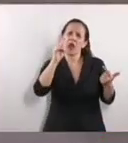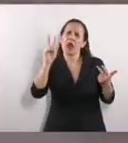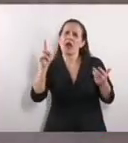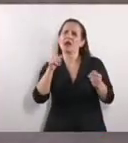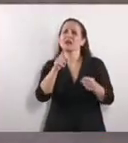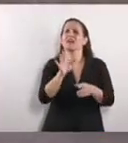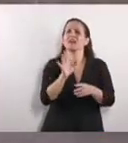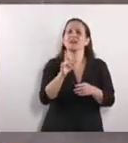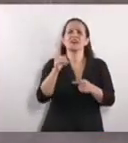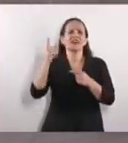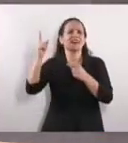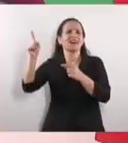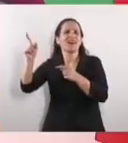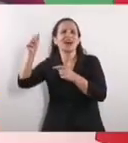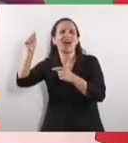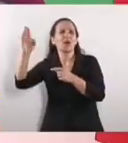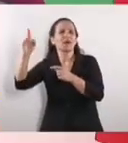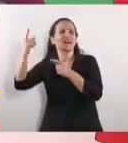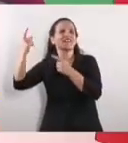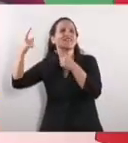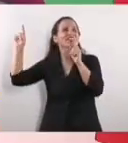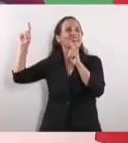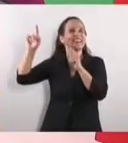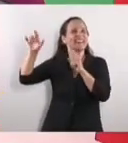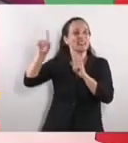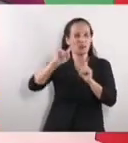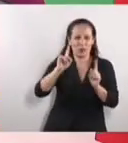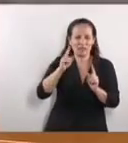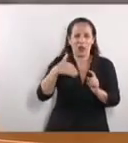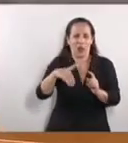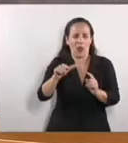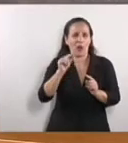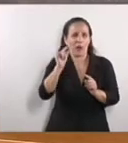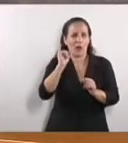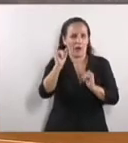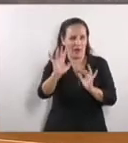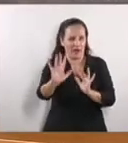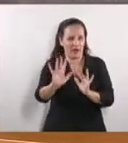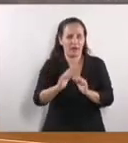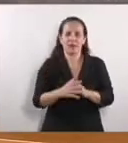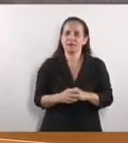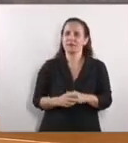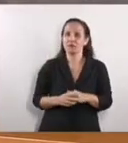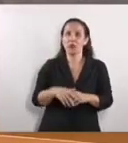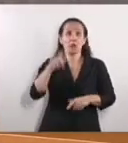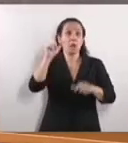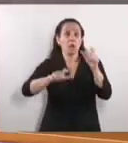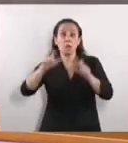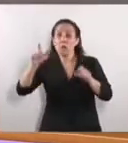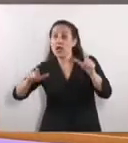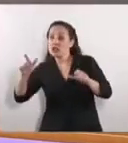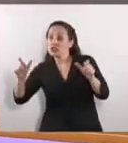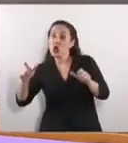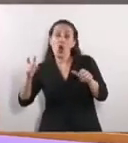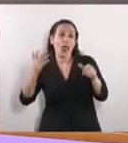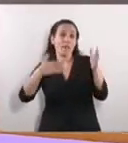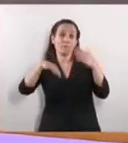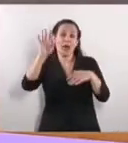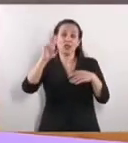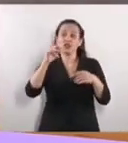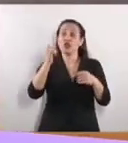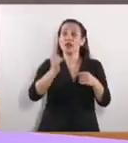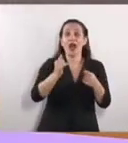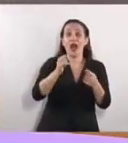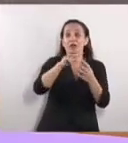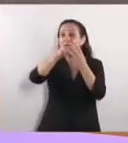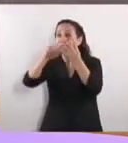grupo diferente, pero lo vamos a ver ahora en un ratito. Podemos decir que la mayoría de las personas entonces van a tener alguno de estos